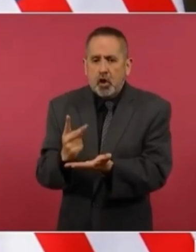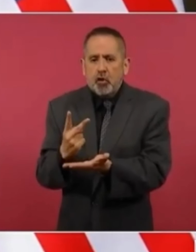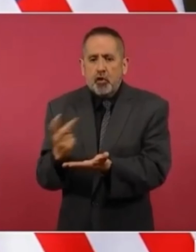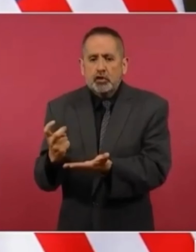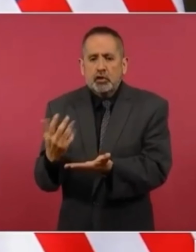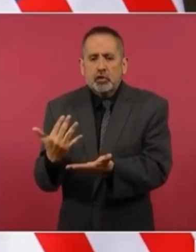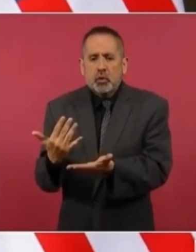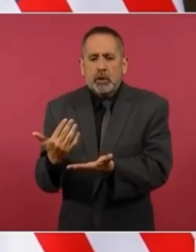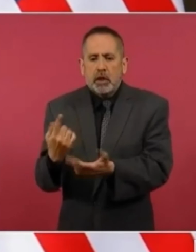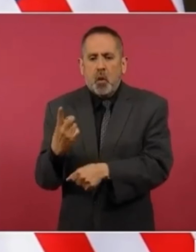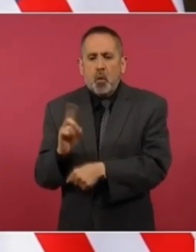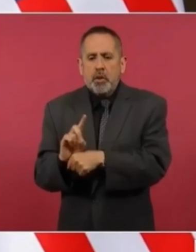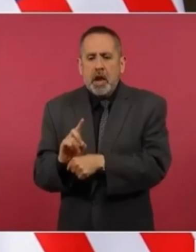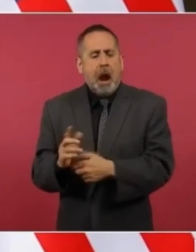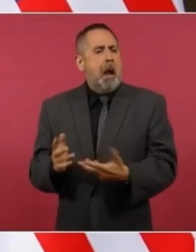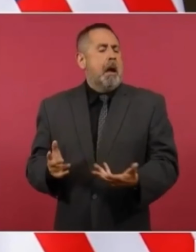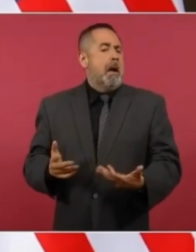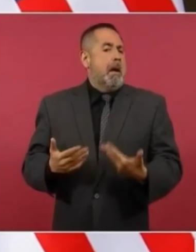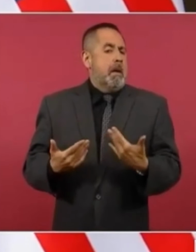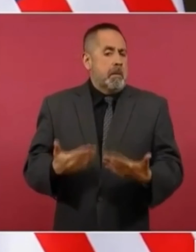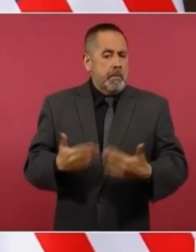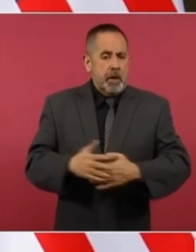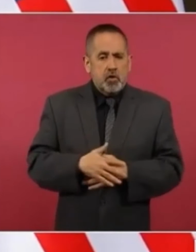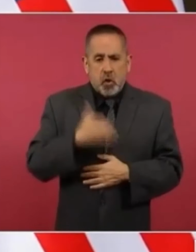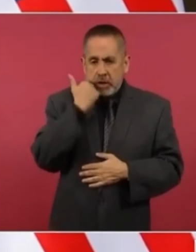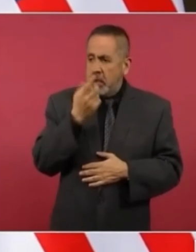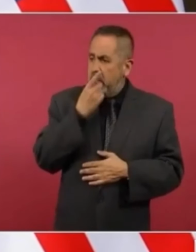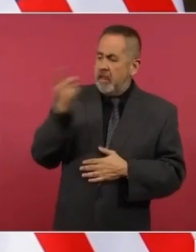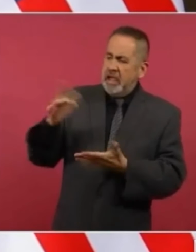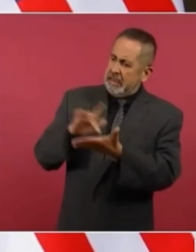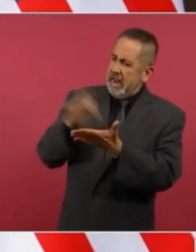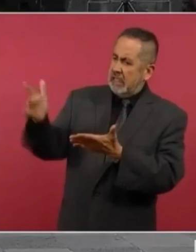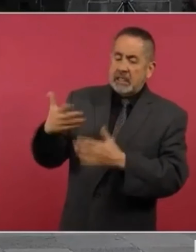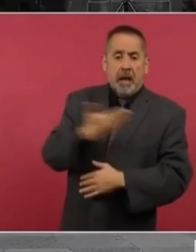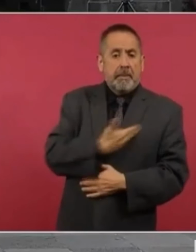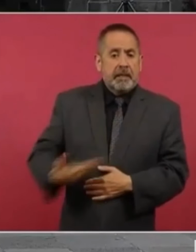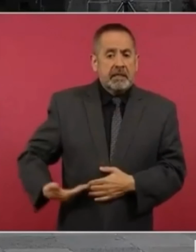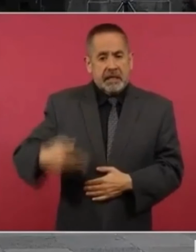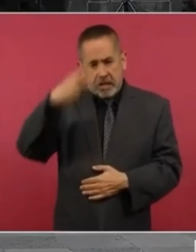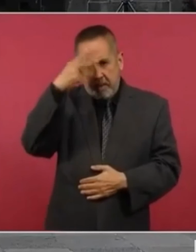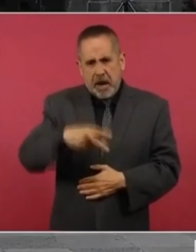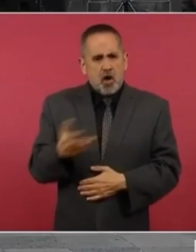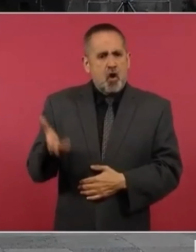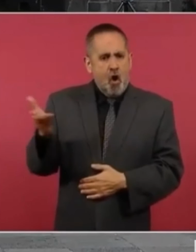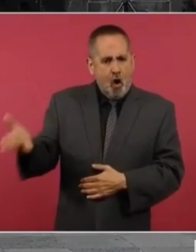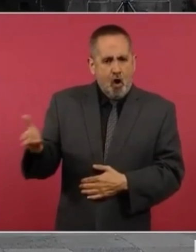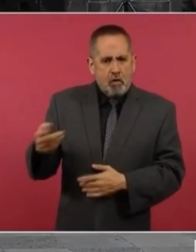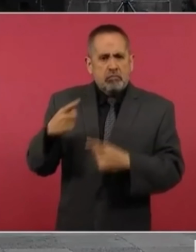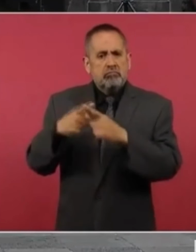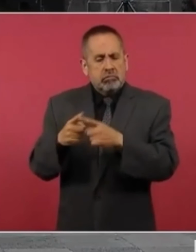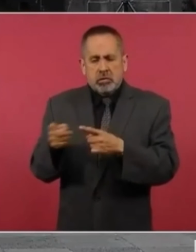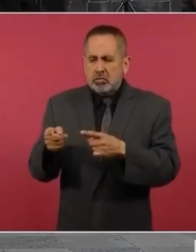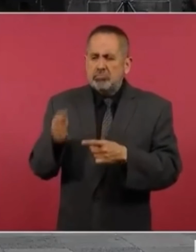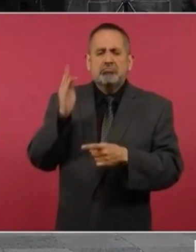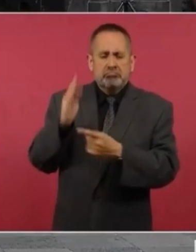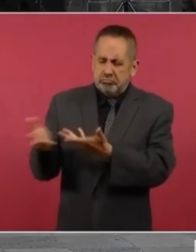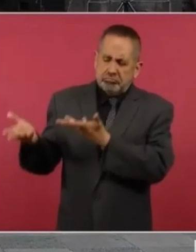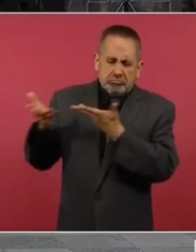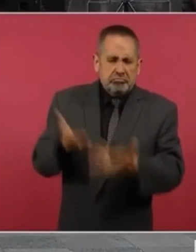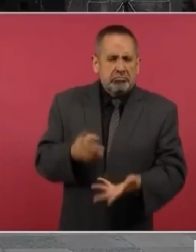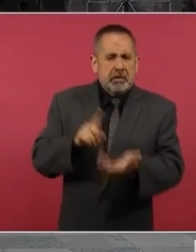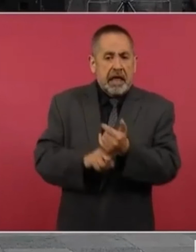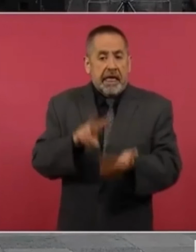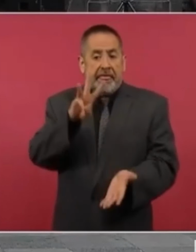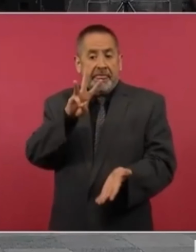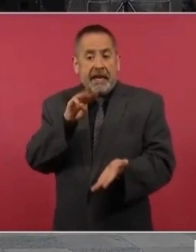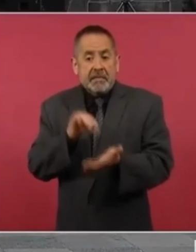día. Quisiera agradecerle al presidente de México por acordar recibir hasta